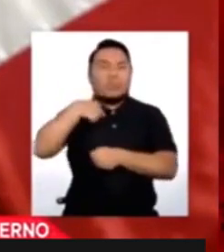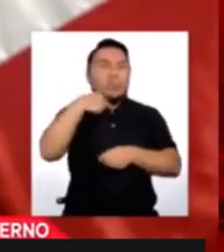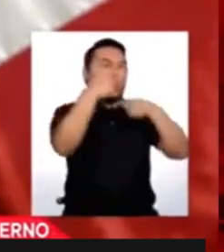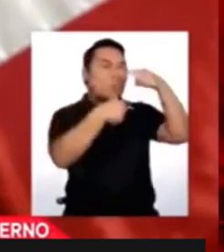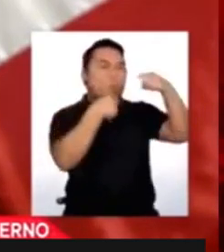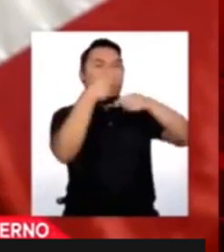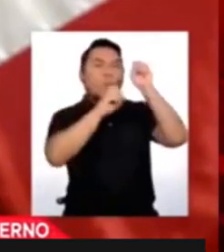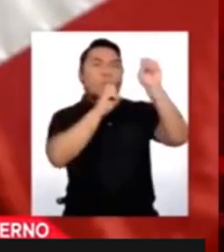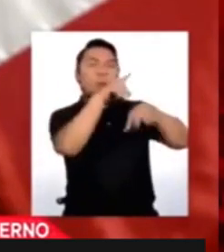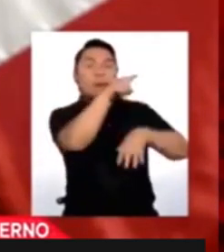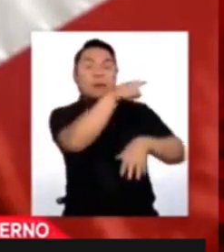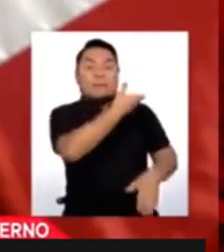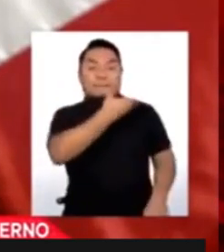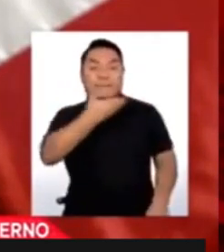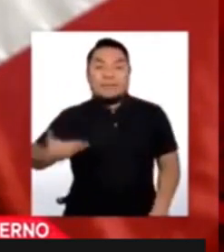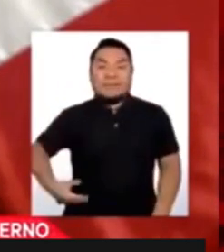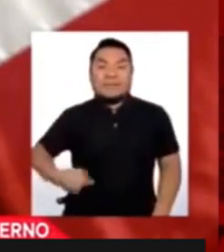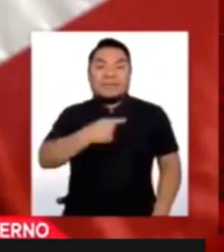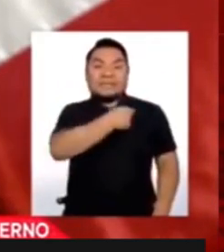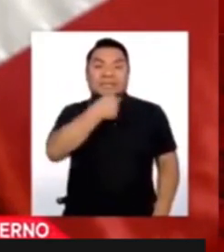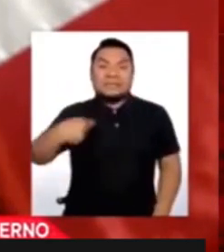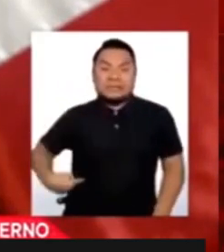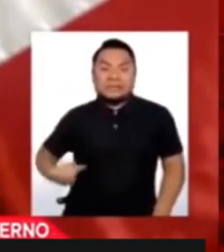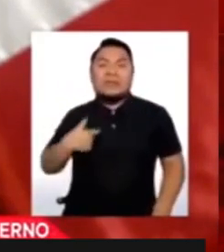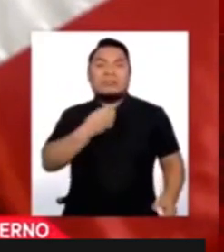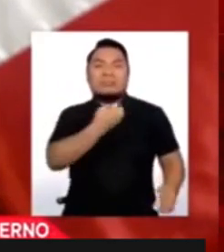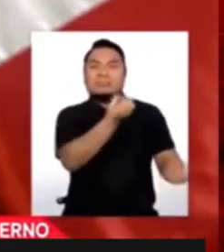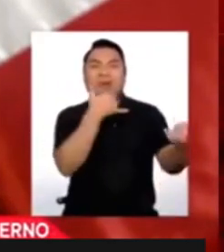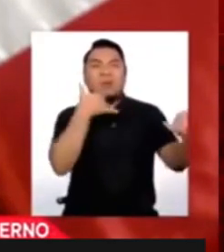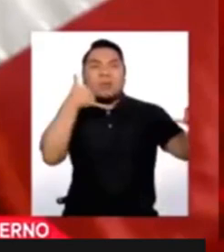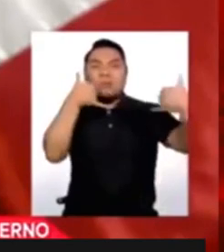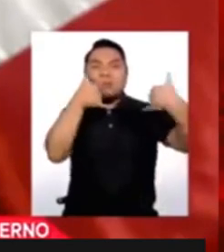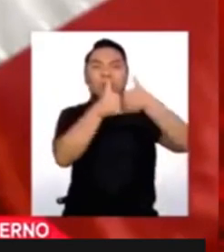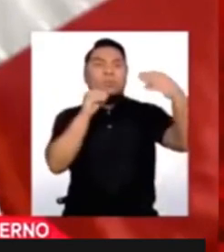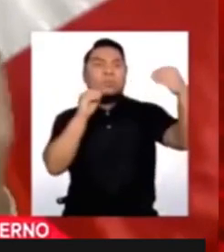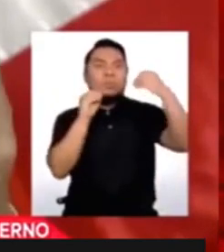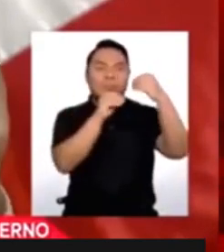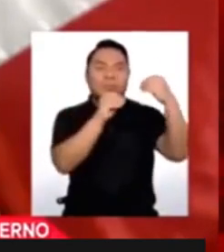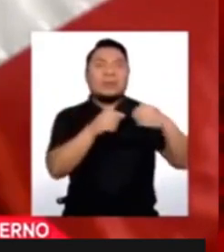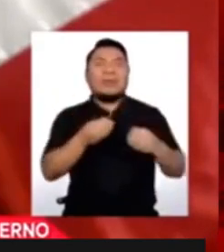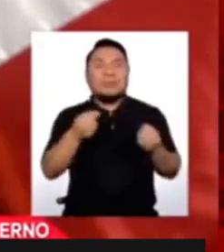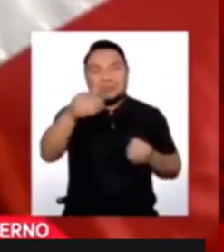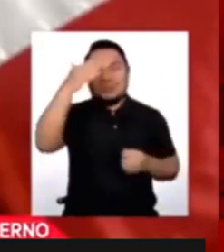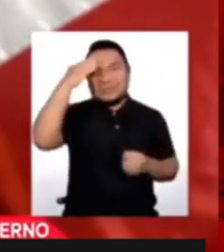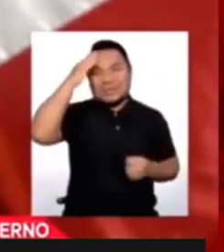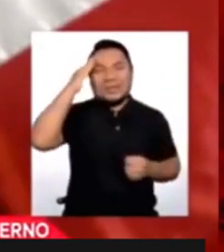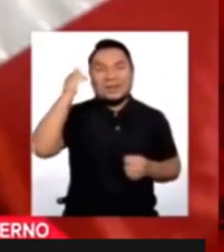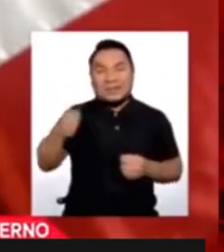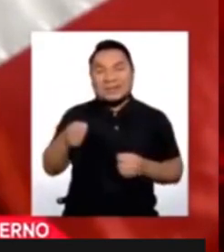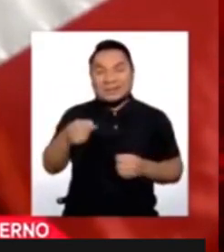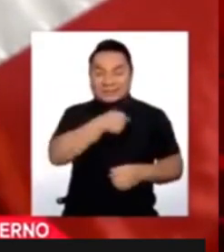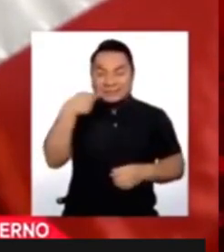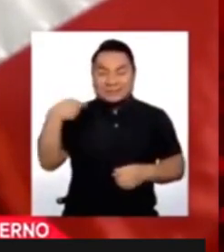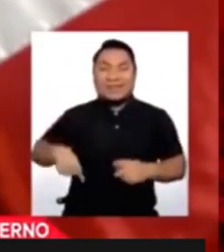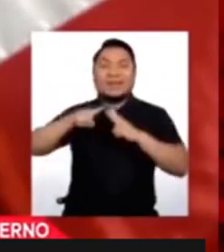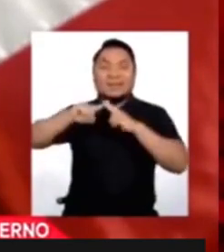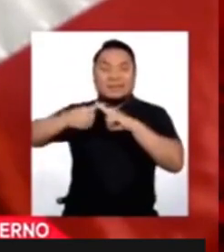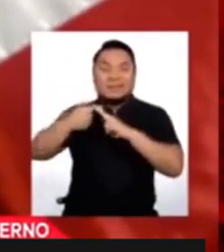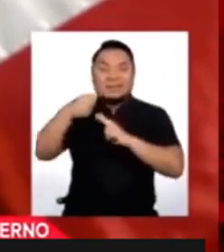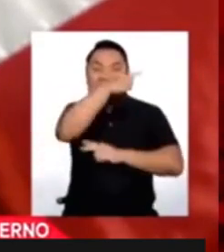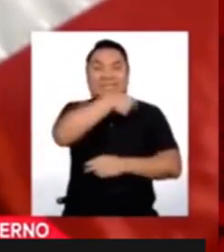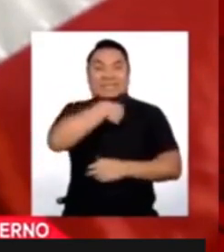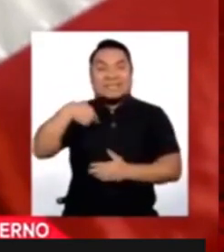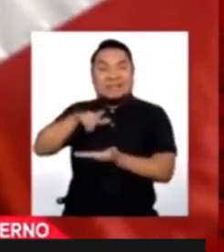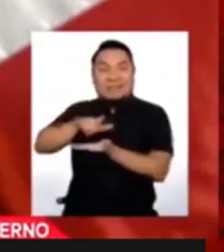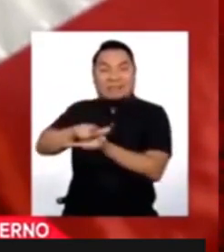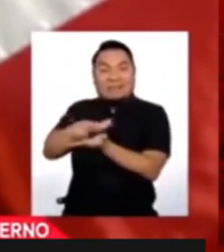enfoque que le han dado en China. Todos sabemos que esta pandemia inició en China y en